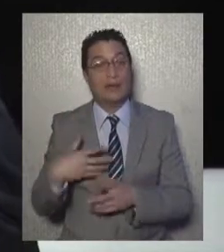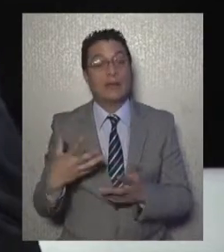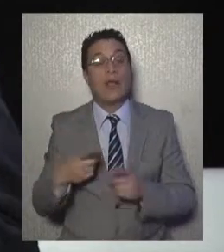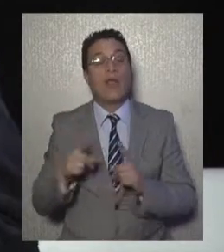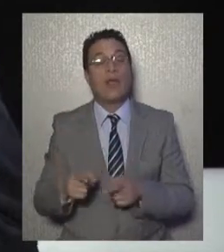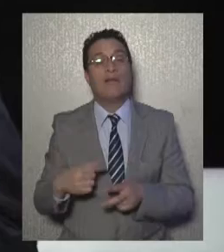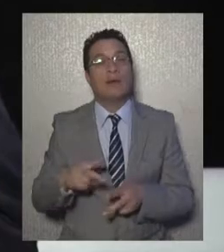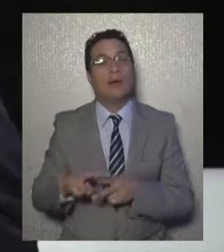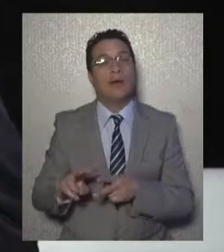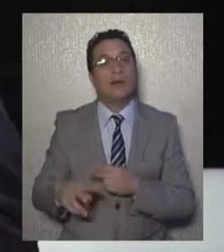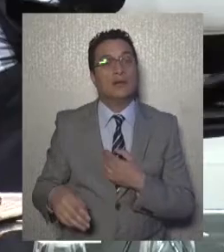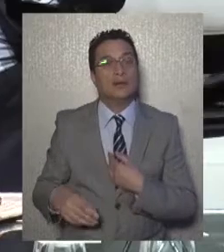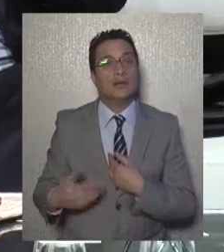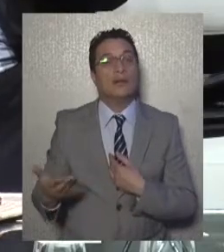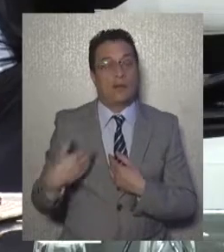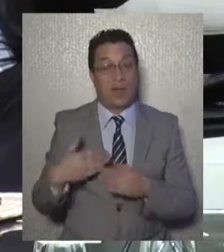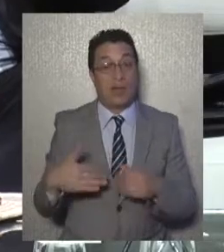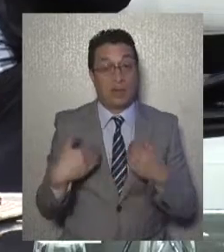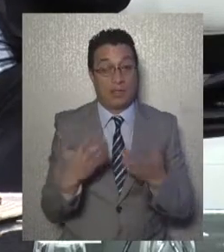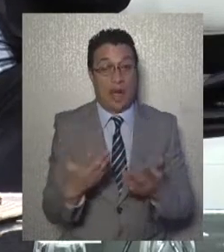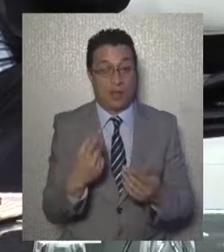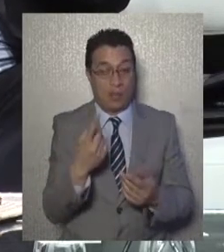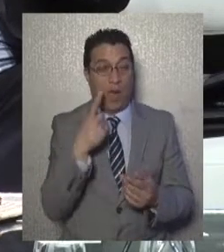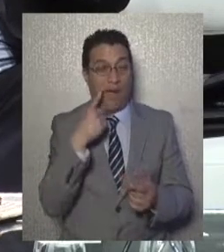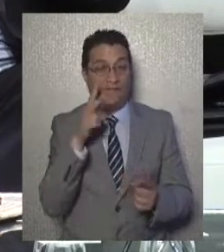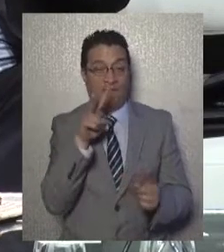corresponde a nosotros es entregar nuestra visión,